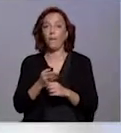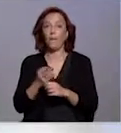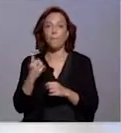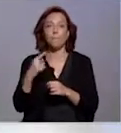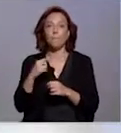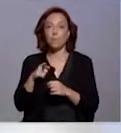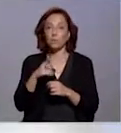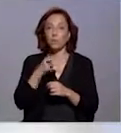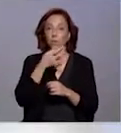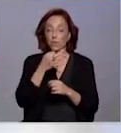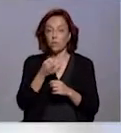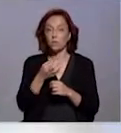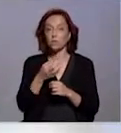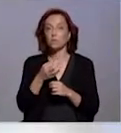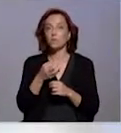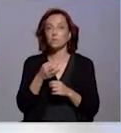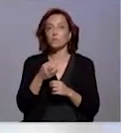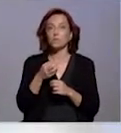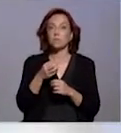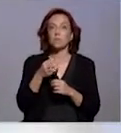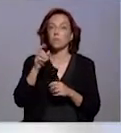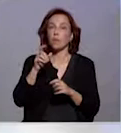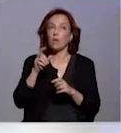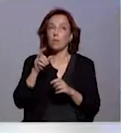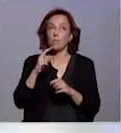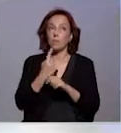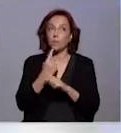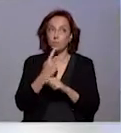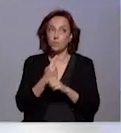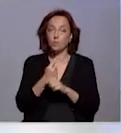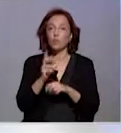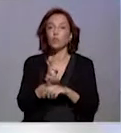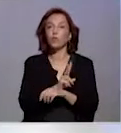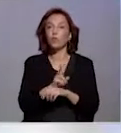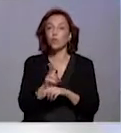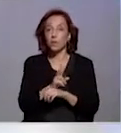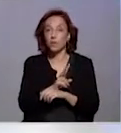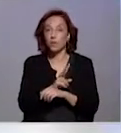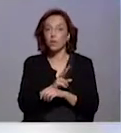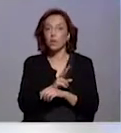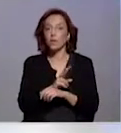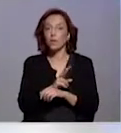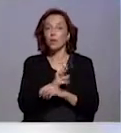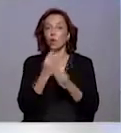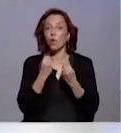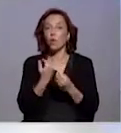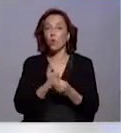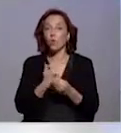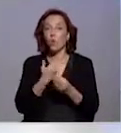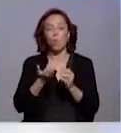esto es un mensaje claro hacia la sociedad de que primero la protección contra el desempleo es mayor